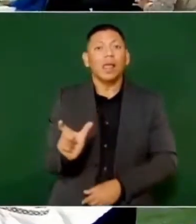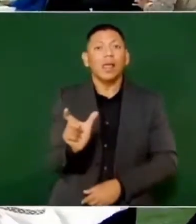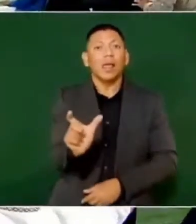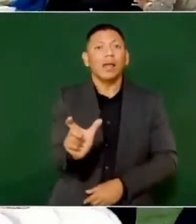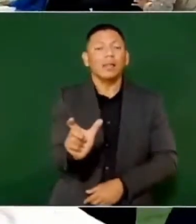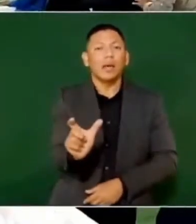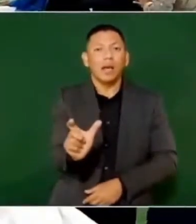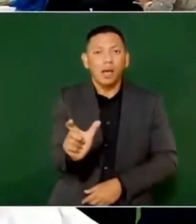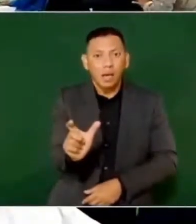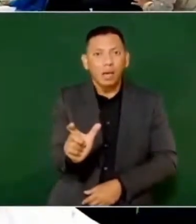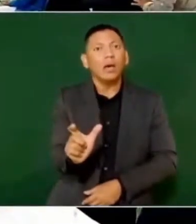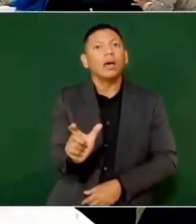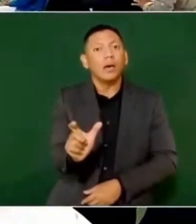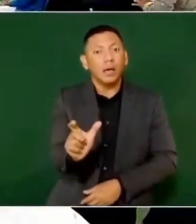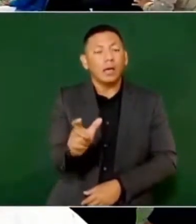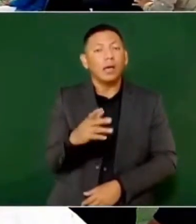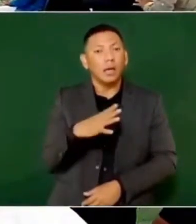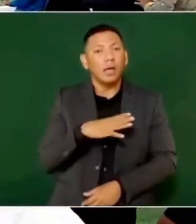tarjetas